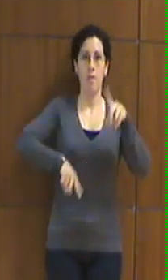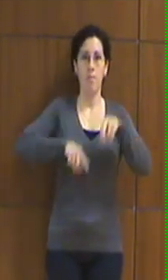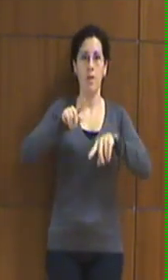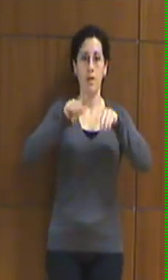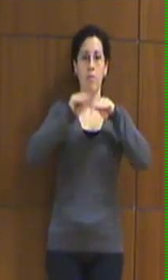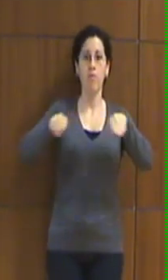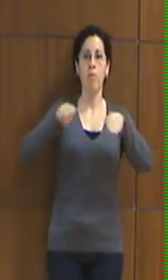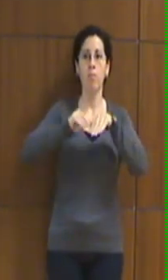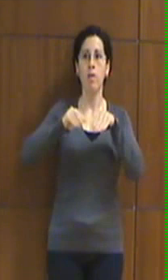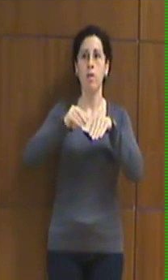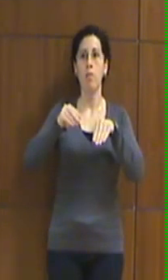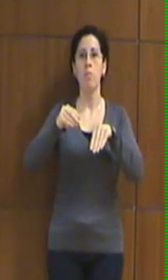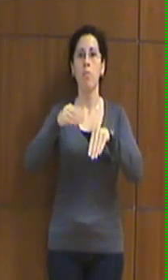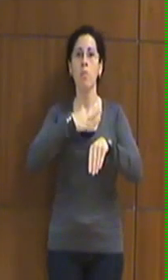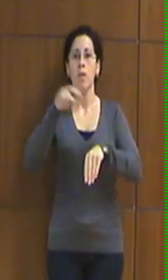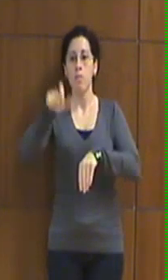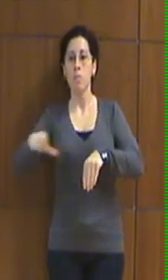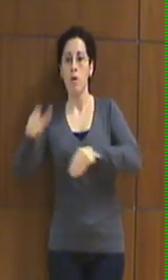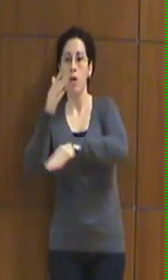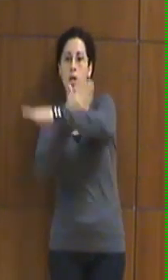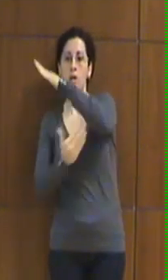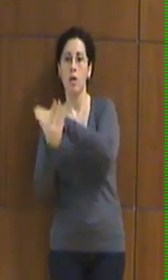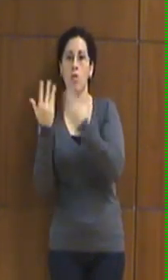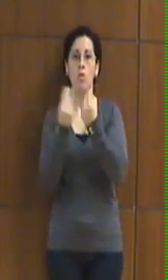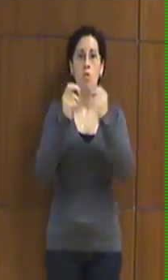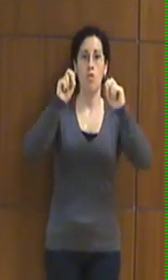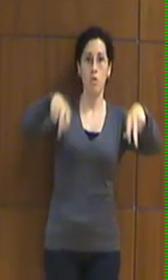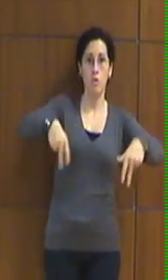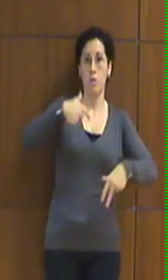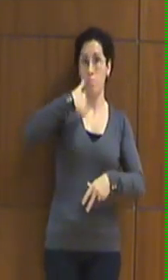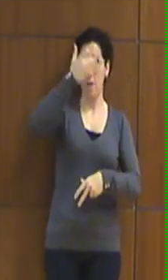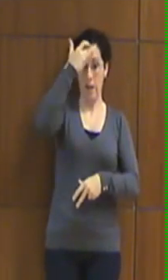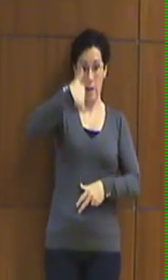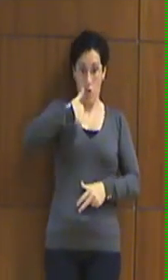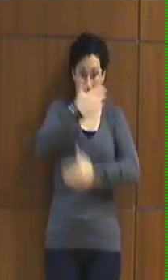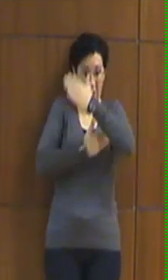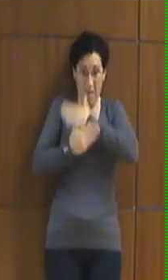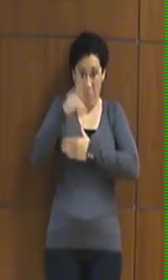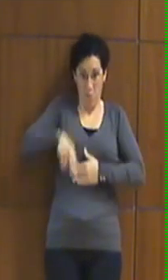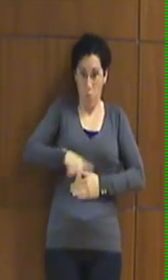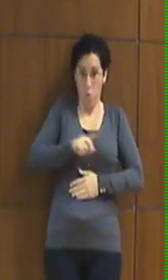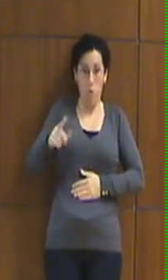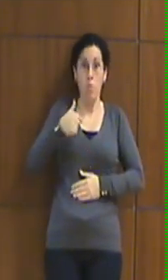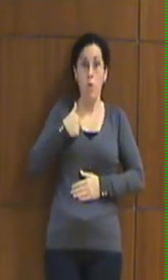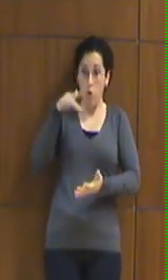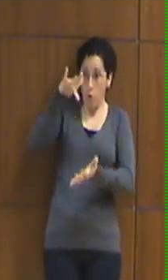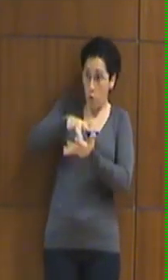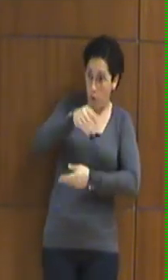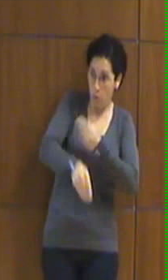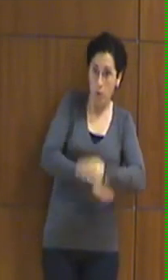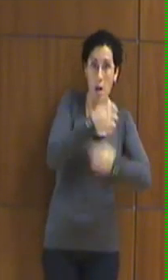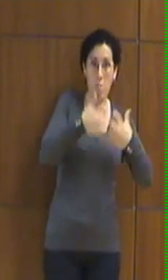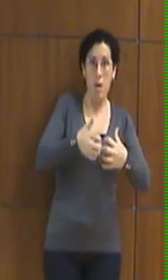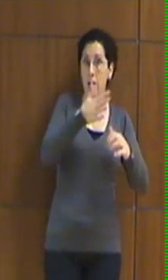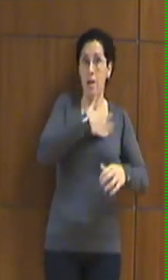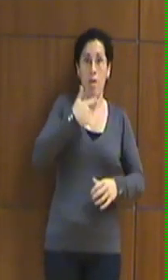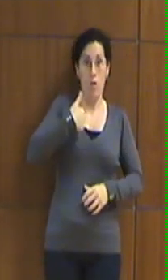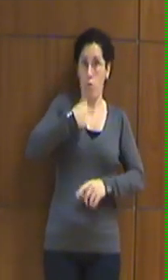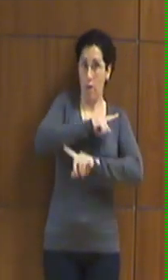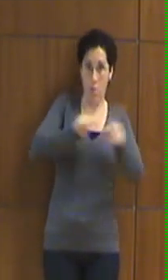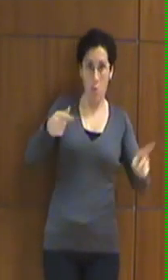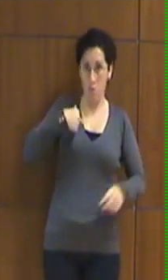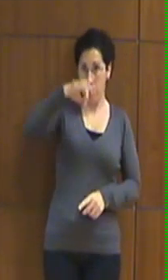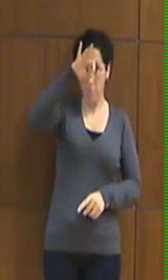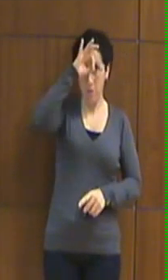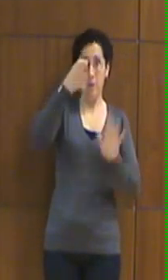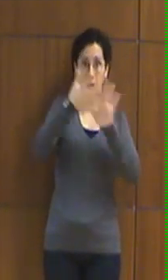tiene discapacidad, porque esa maquinaria, si yo fuese a MRM ahora, no la sabría utilizar tampoco. Y también me vas a tener que enseñar a usarla, ¿no? Entonces, realmente